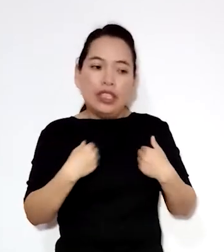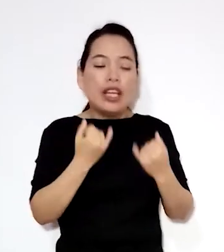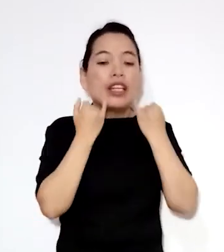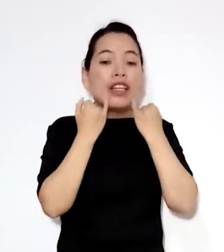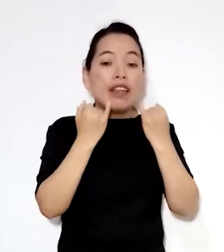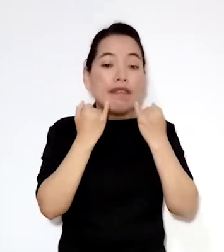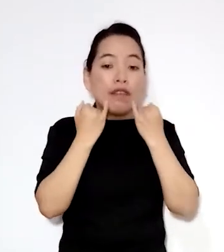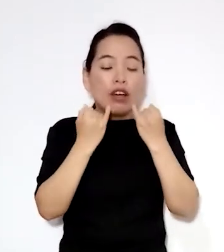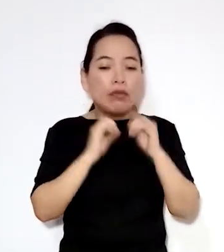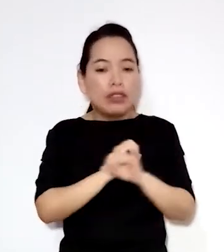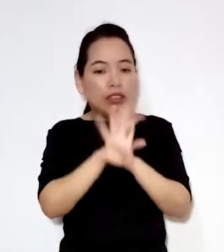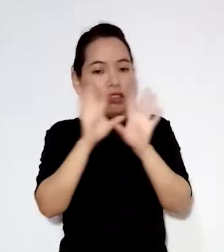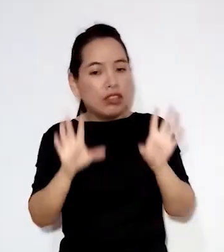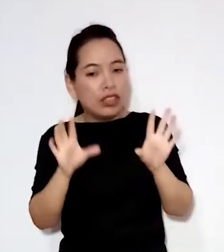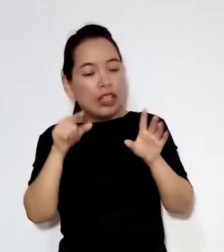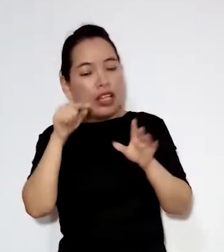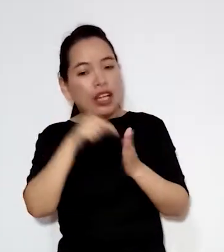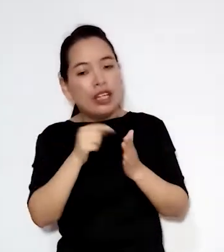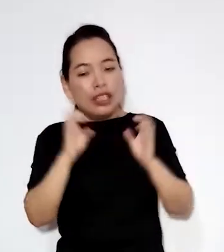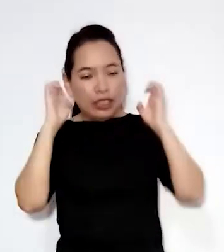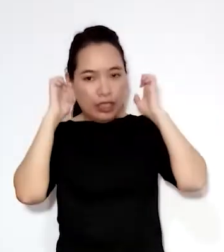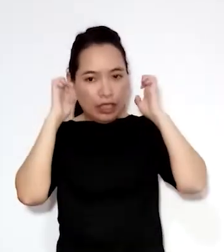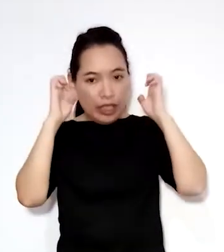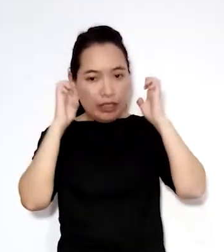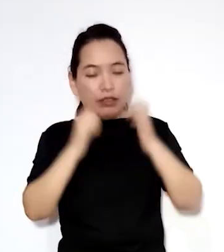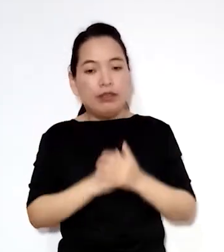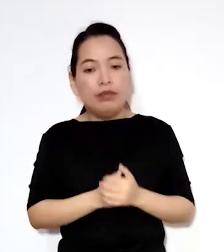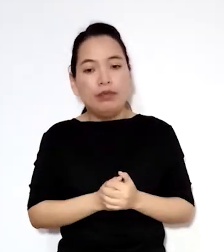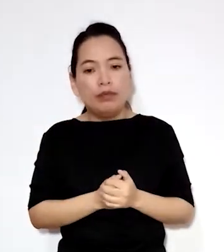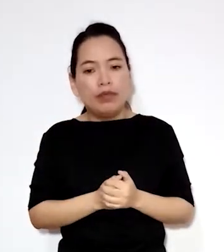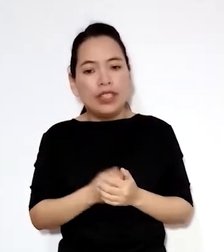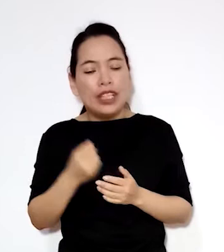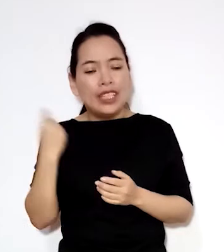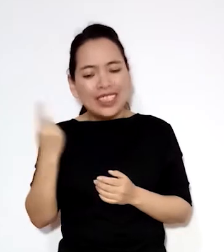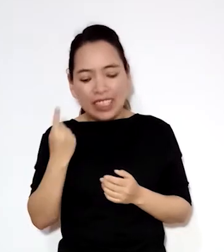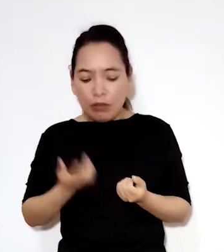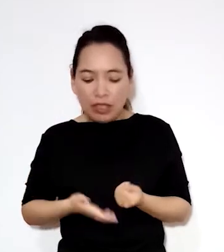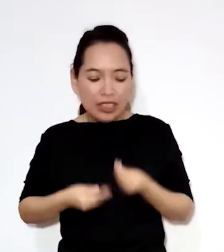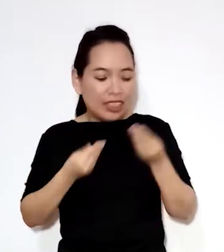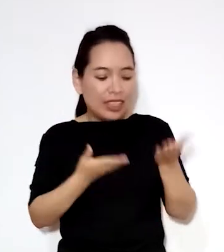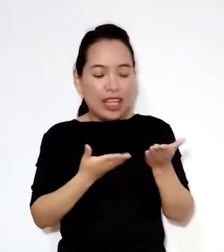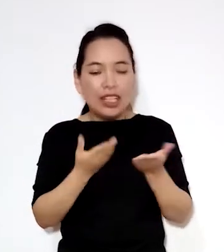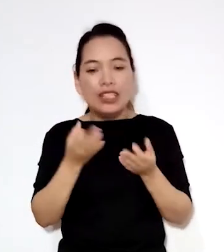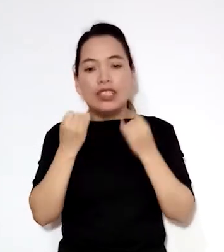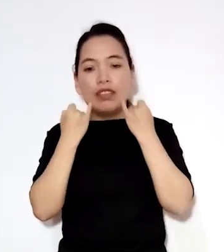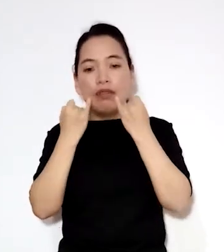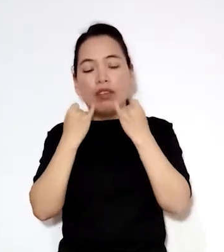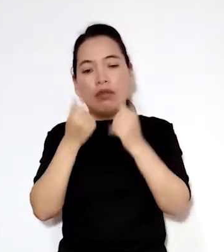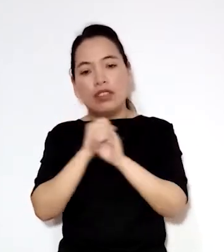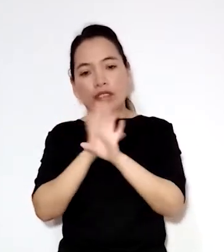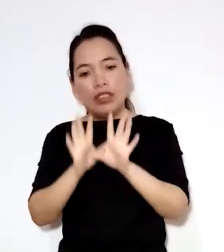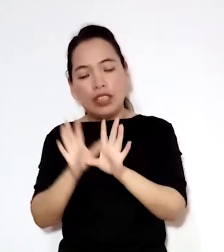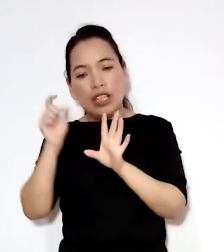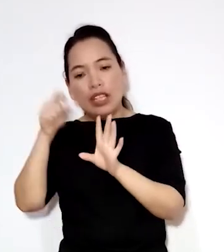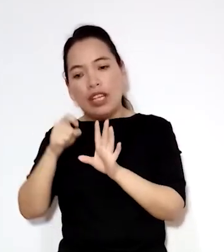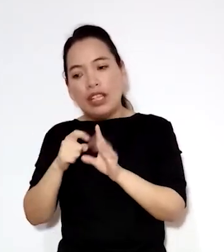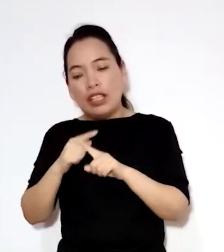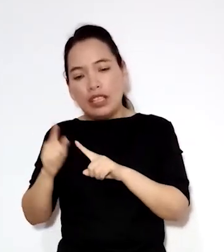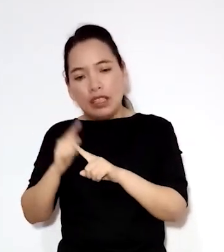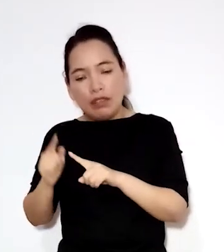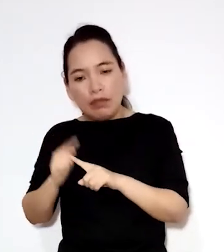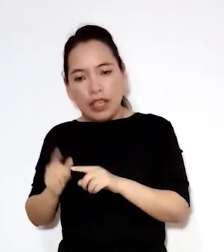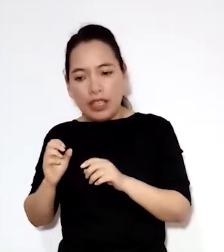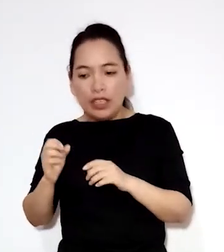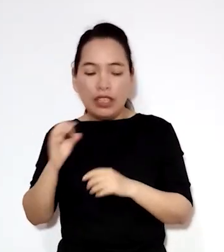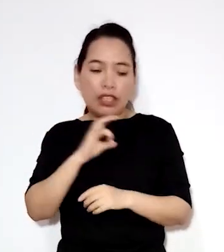posible la educación inclusiva y la transferencia de recursos presupuestarios de los entornos segregados a los inclusivos, sino también